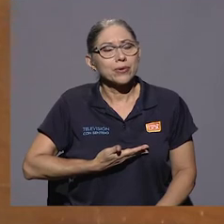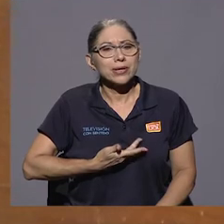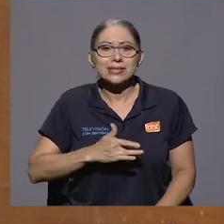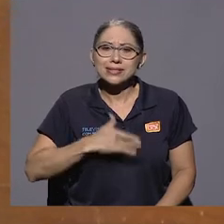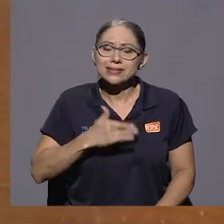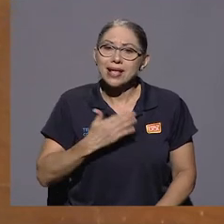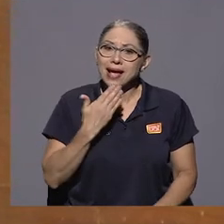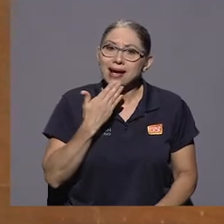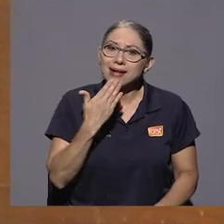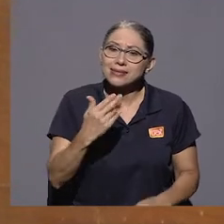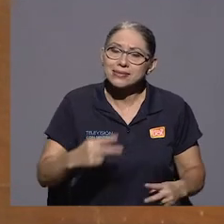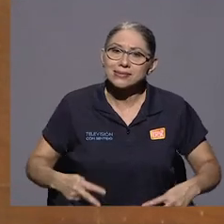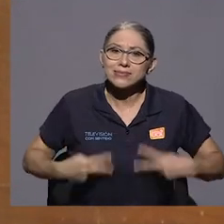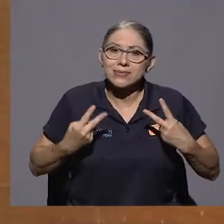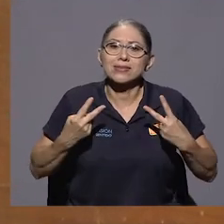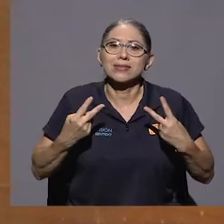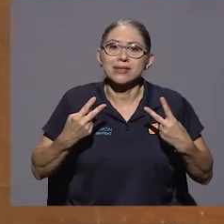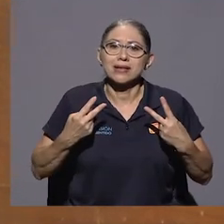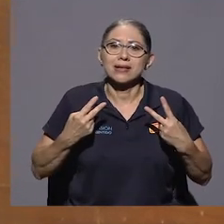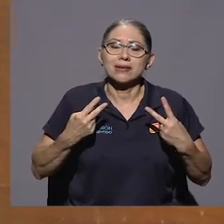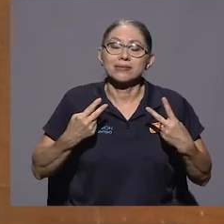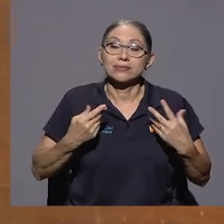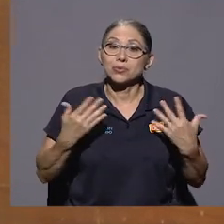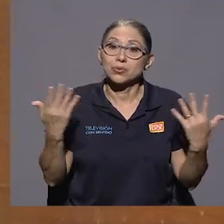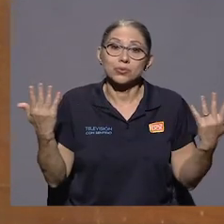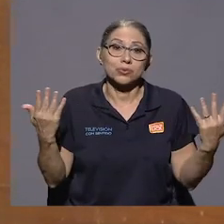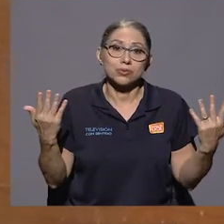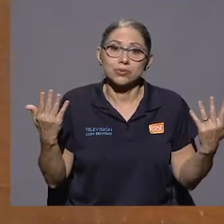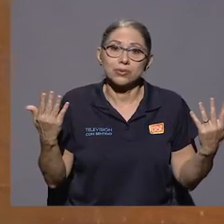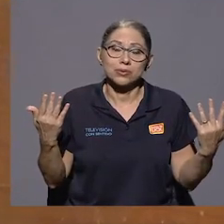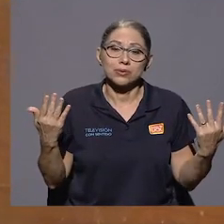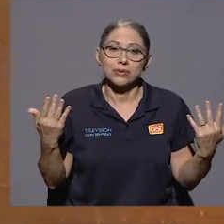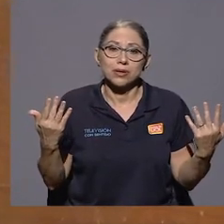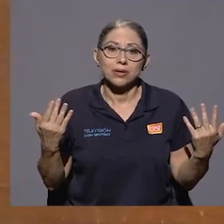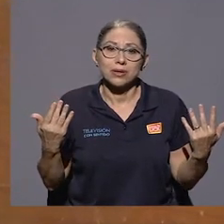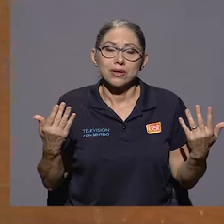y agradecido con la vida, porque la verdad es que